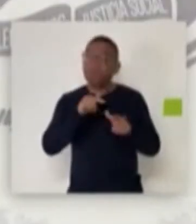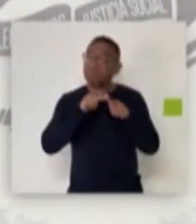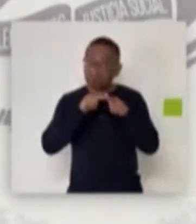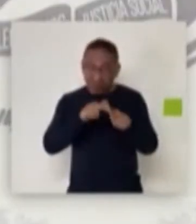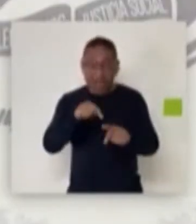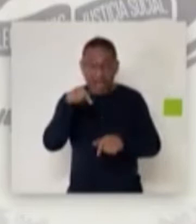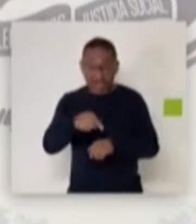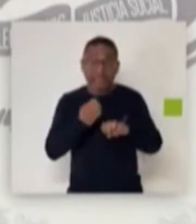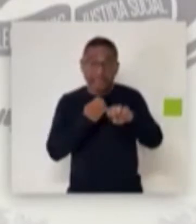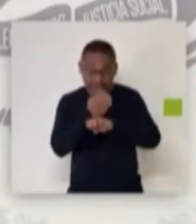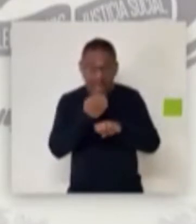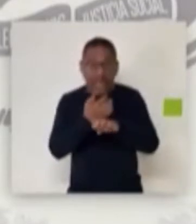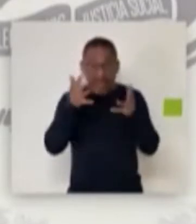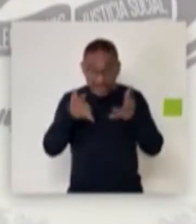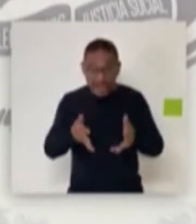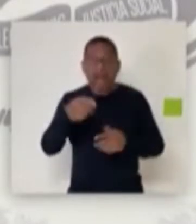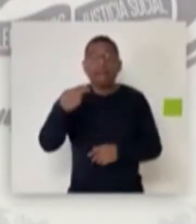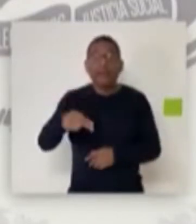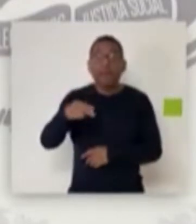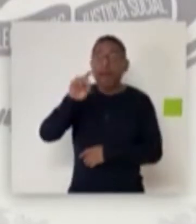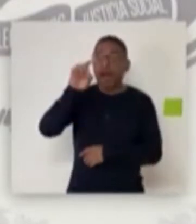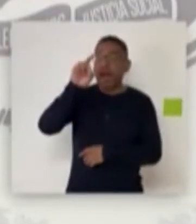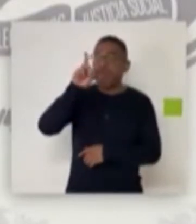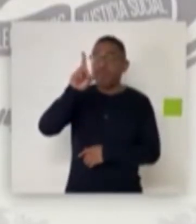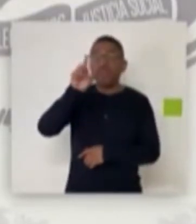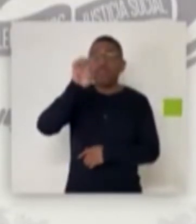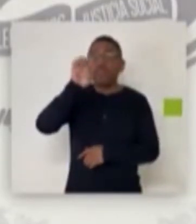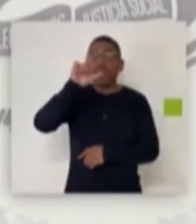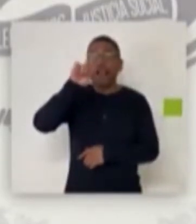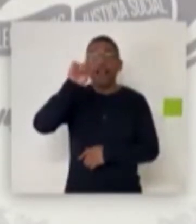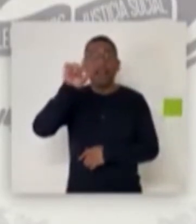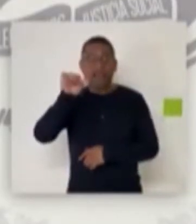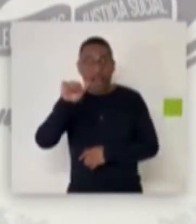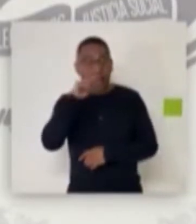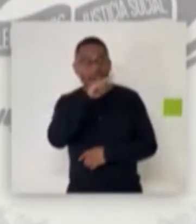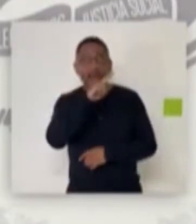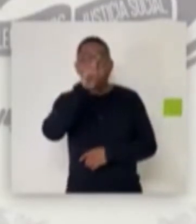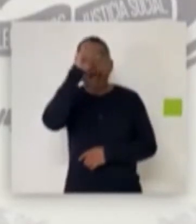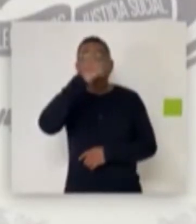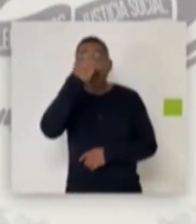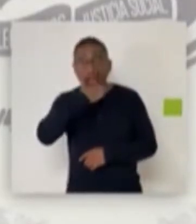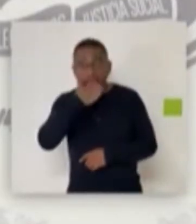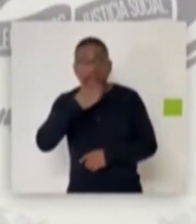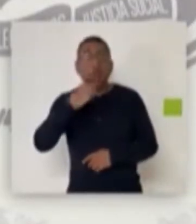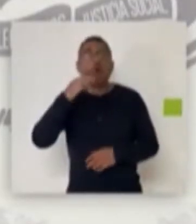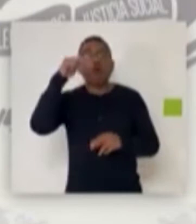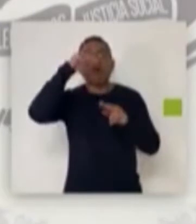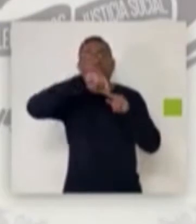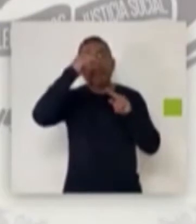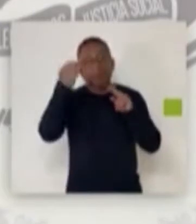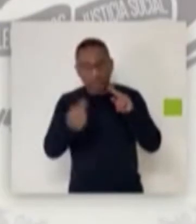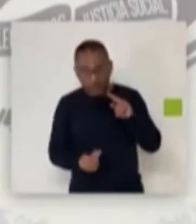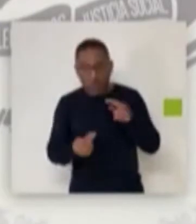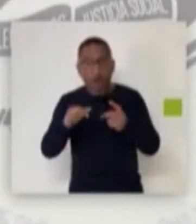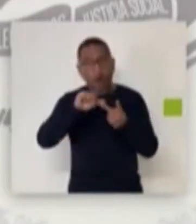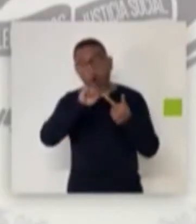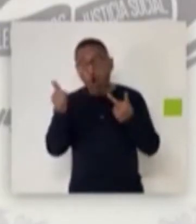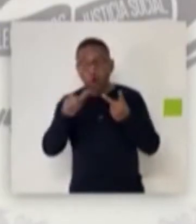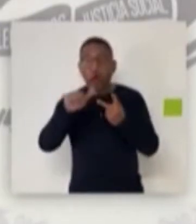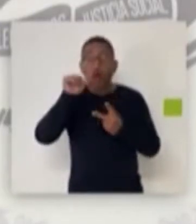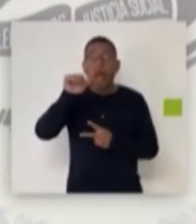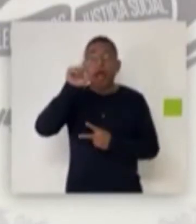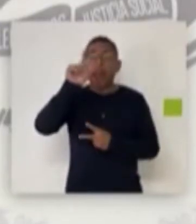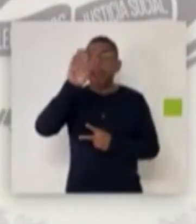ya tenemos identificadas la variante delta en Lázaro Cárdenas y Sina Pécuaro, la